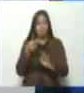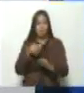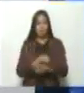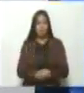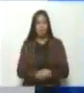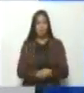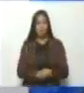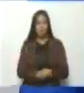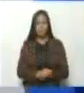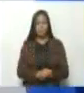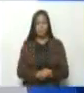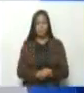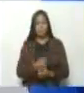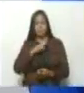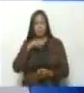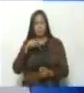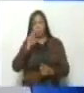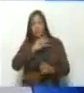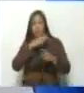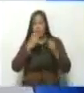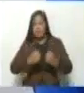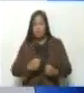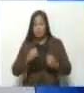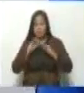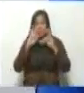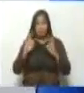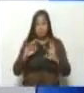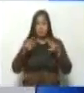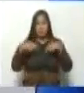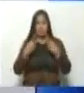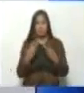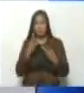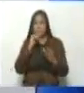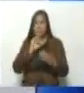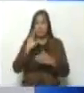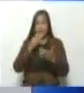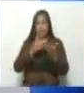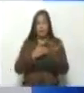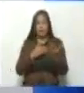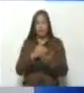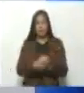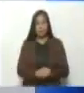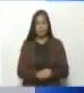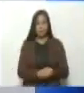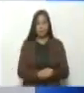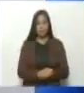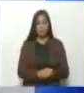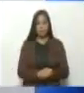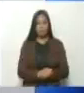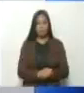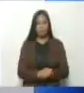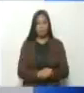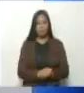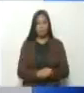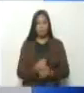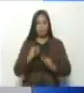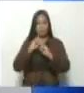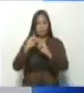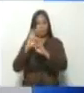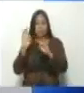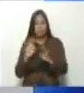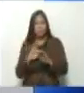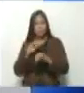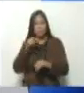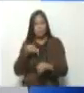que nosotros estamos fortaleciendo, novedosa, no existía en Supra, es la instancia de la Fiscalía Ambiental,